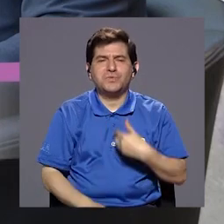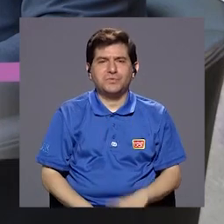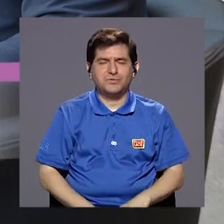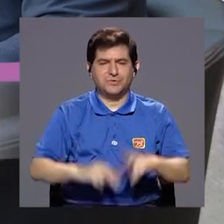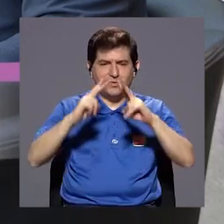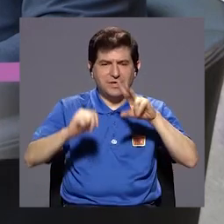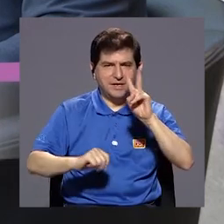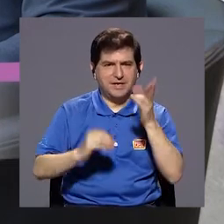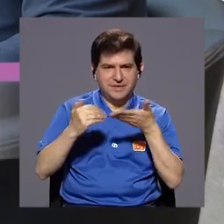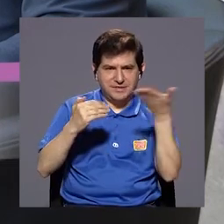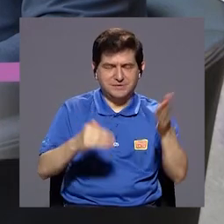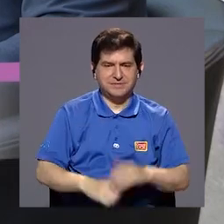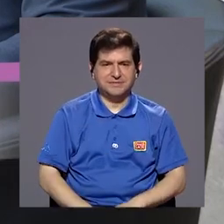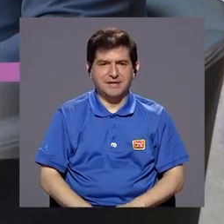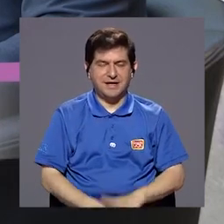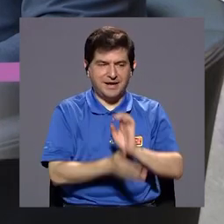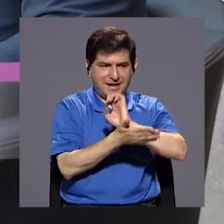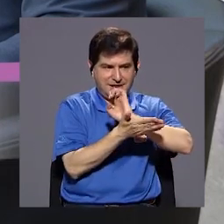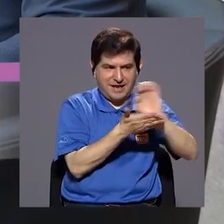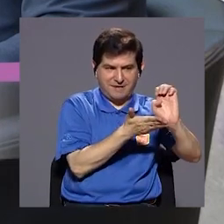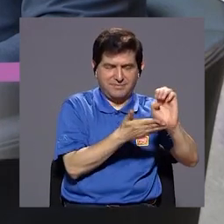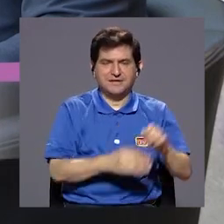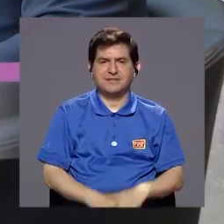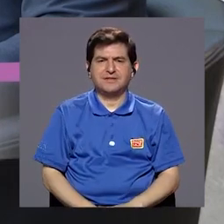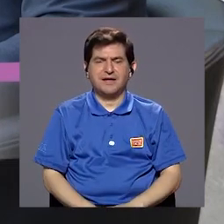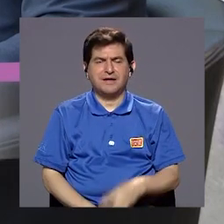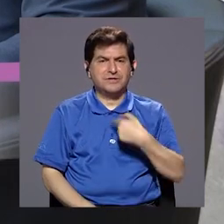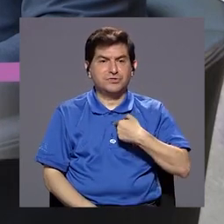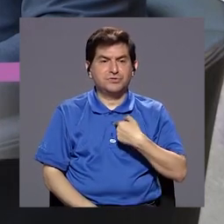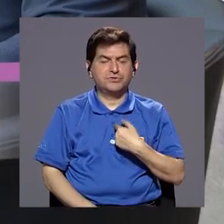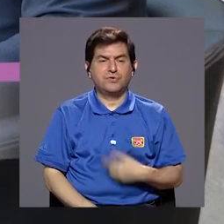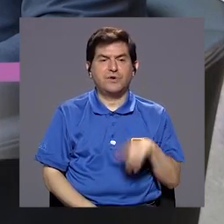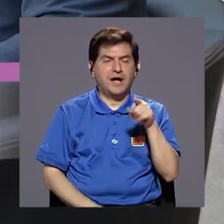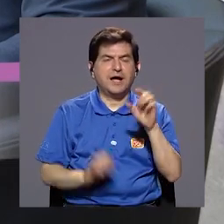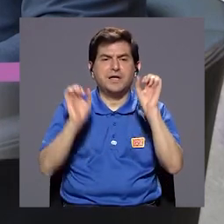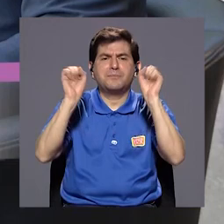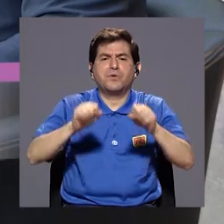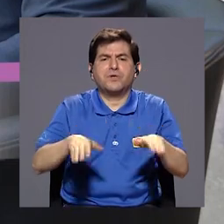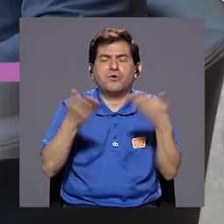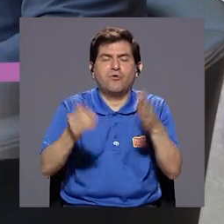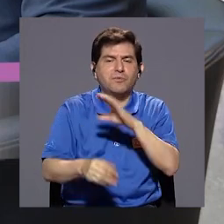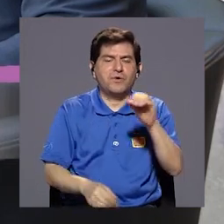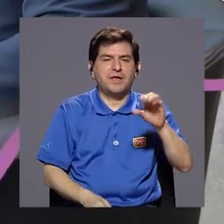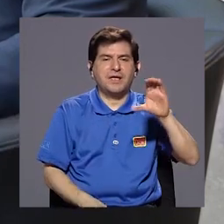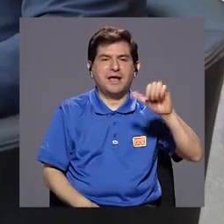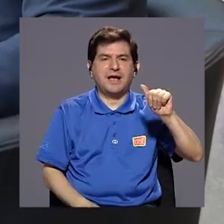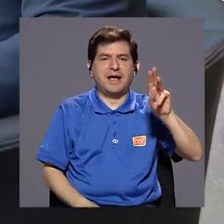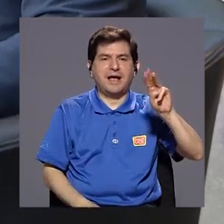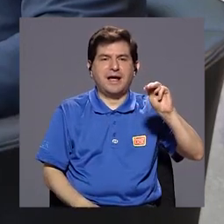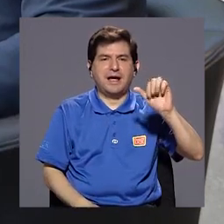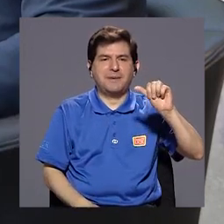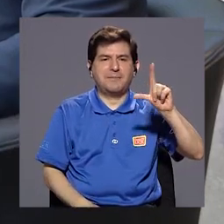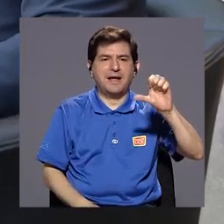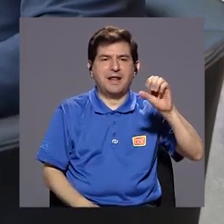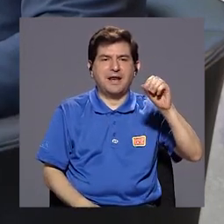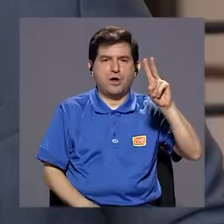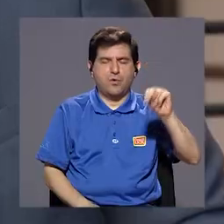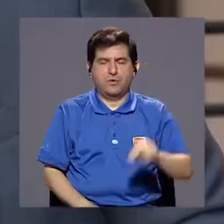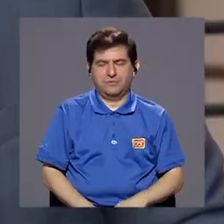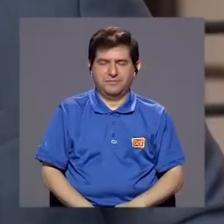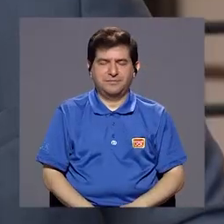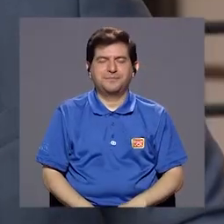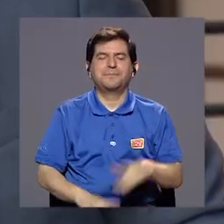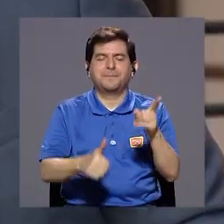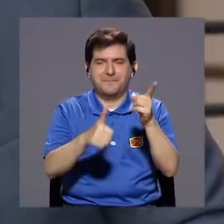quiero repasar 2 cosas. La parte preventiva, cómo no llego ahí, y las partes de camaleón, para que nos quede ahí. Claro,